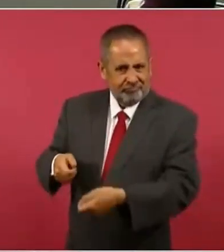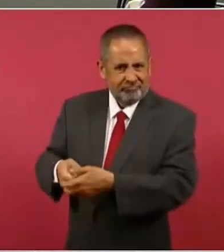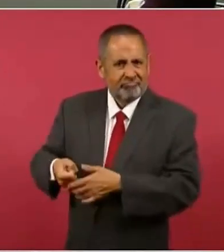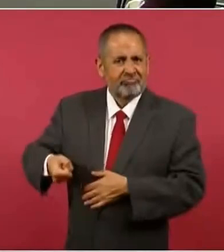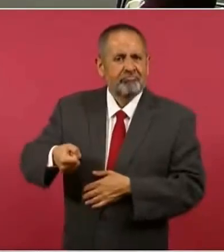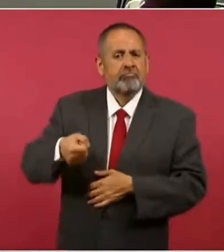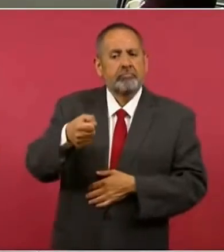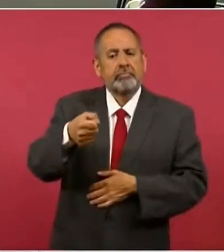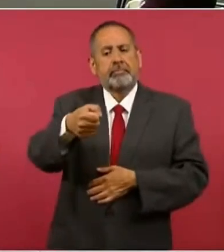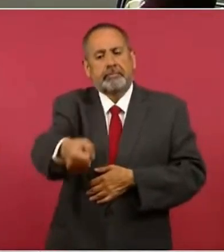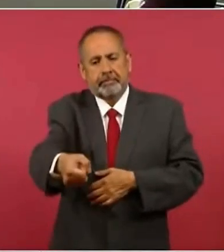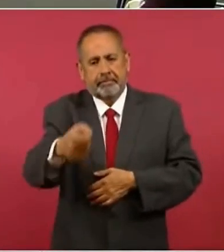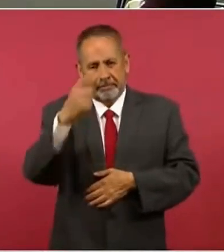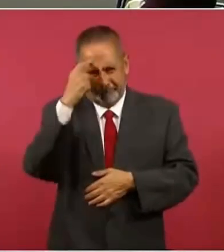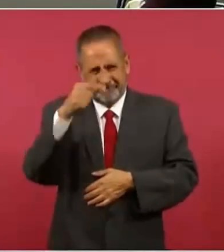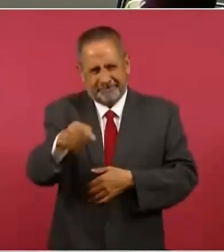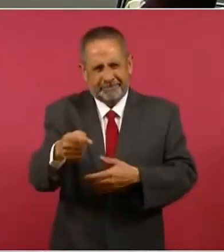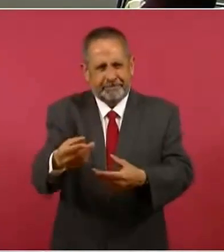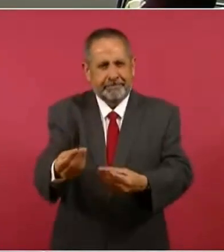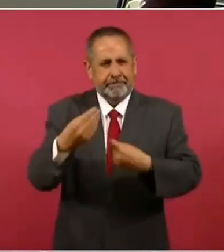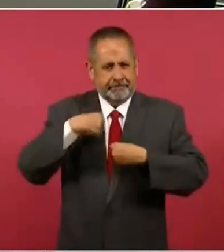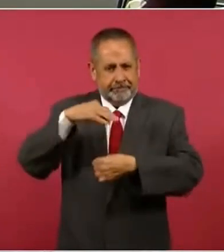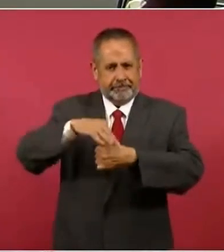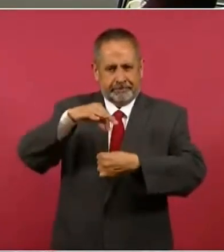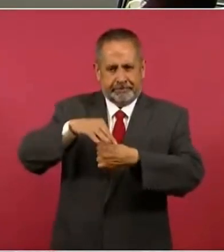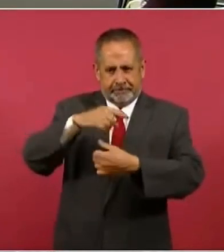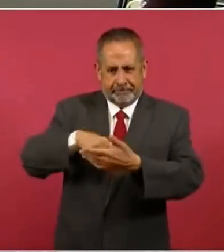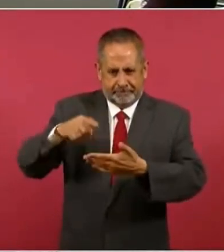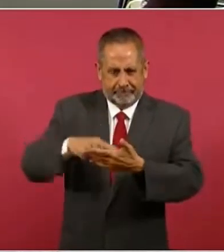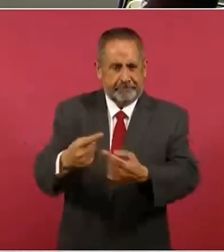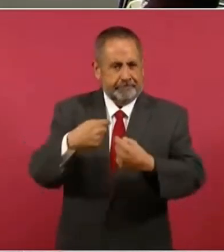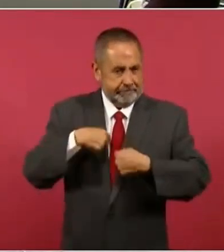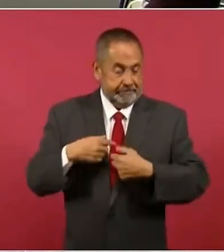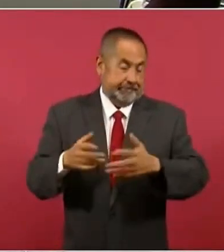para la compra del voto Y entonces